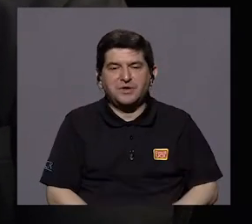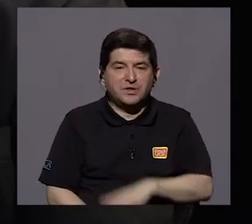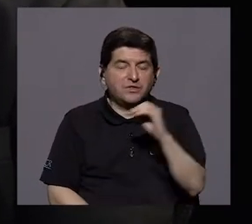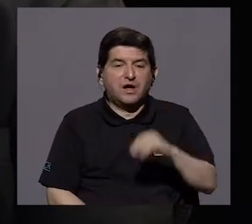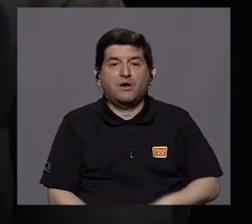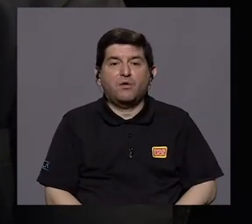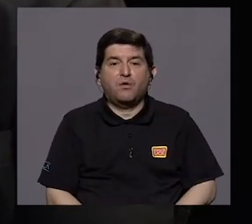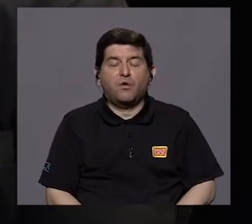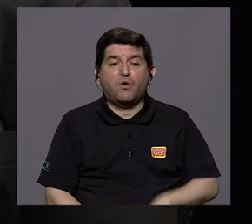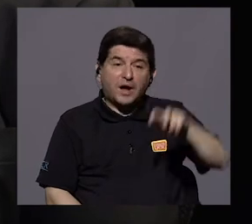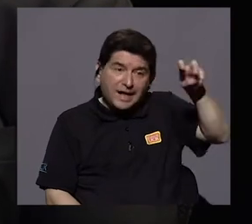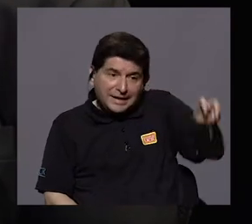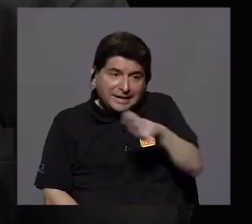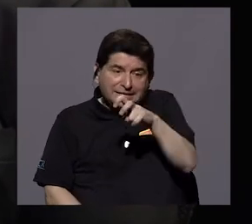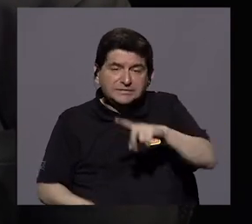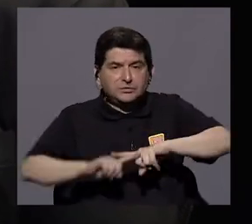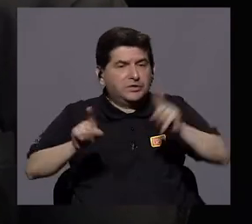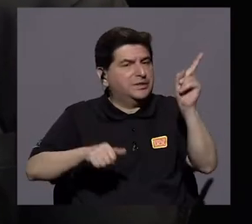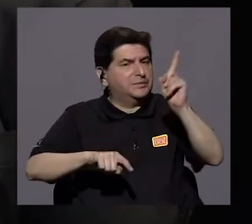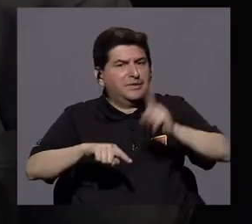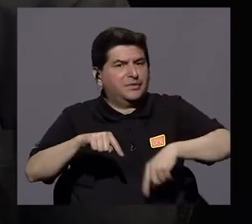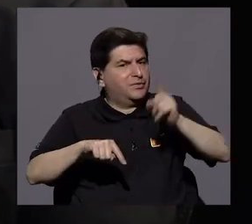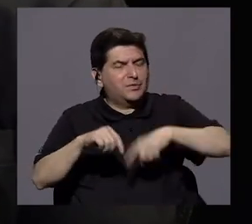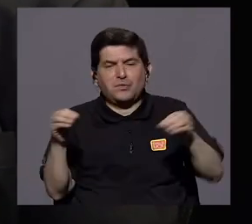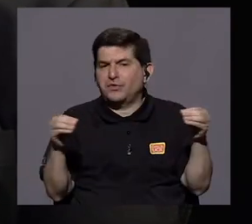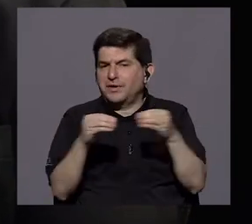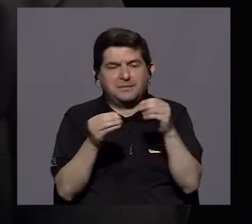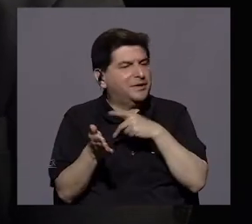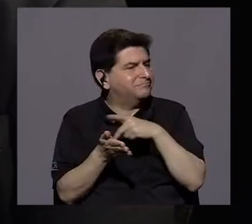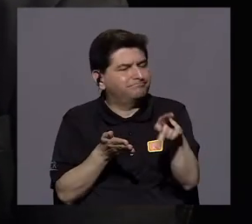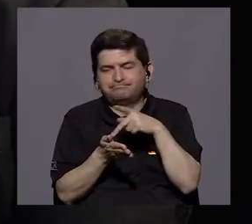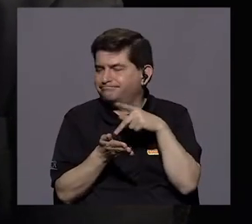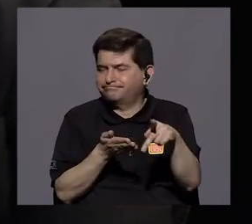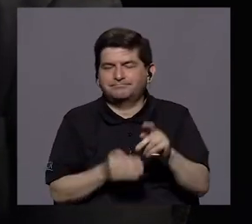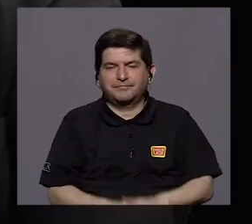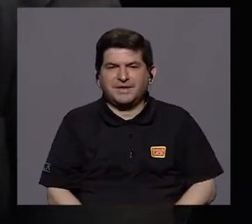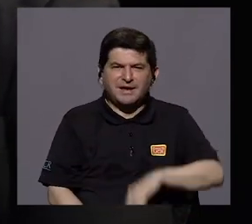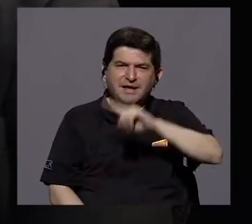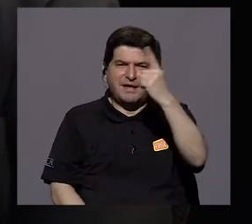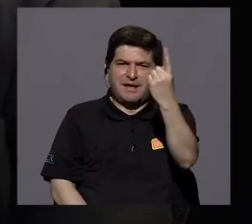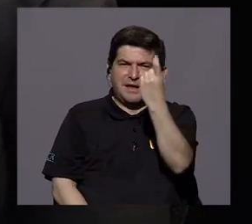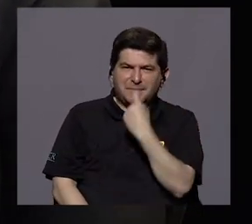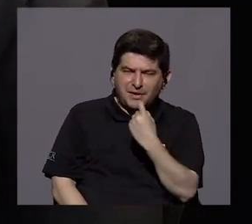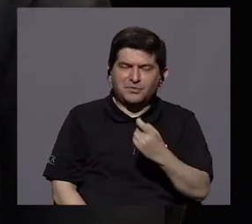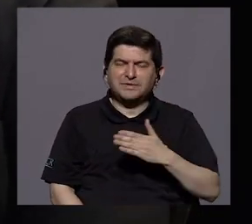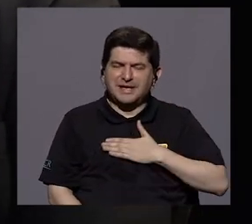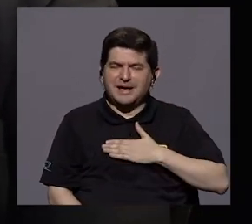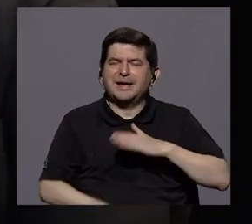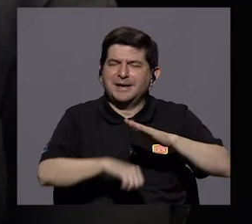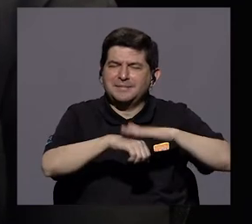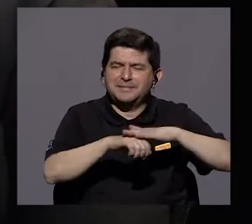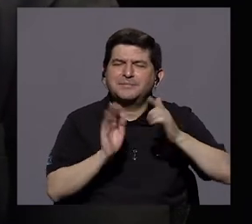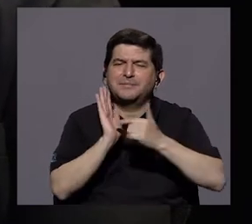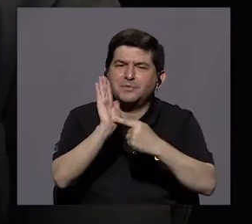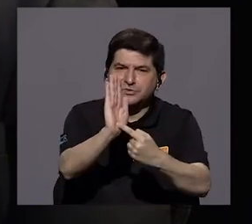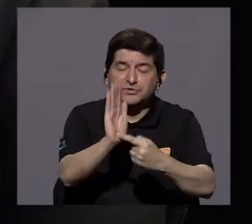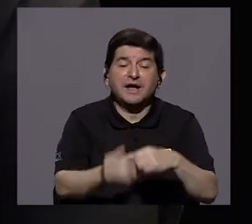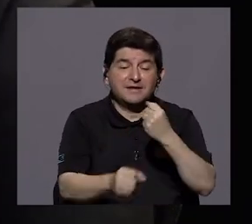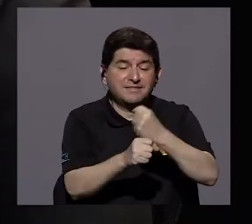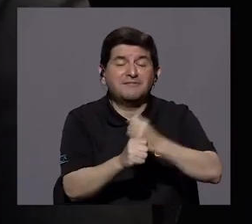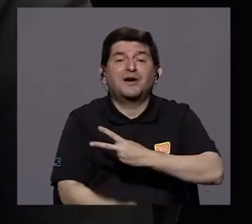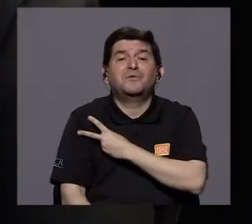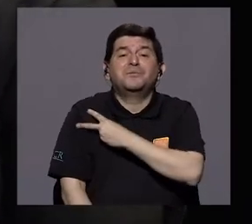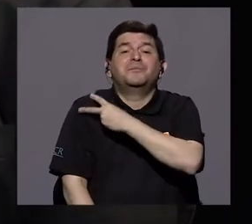de autobús, pero hasta ahí no podemos dar nada más. Y esta pregunta me permite destacar que este es